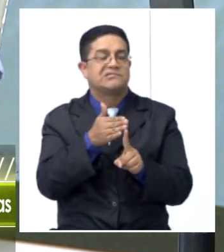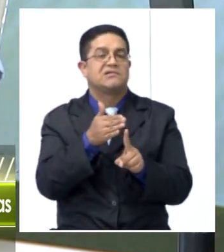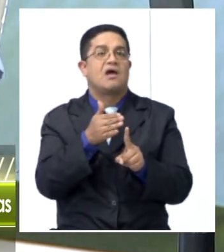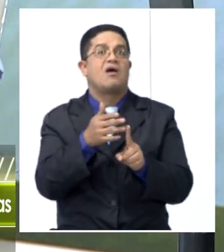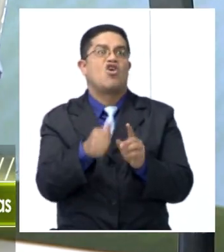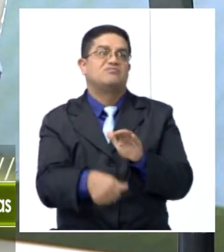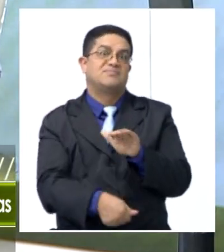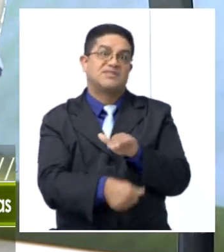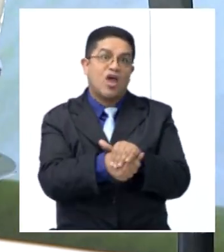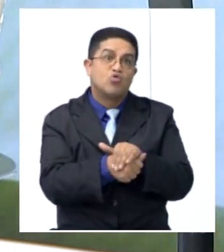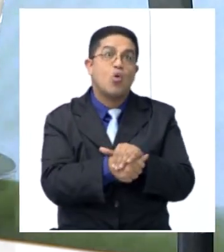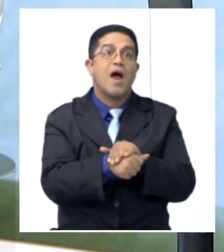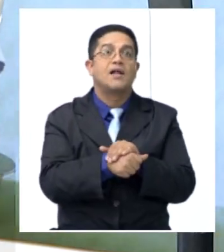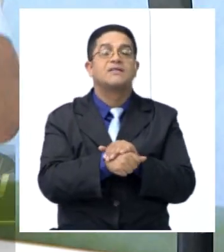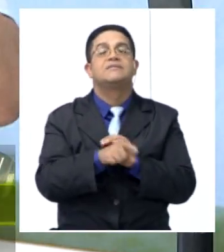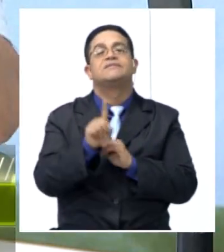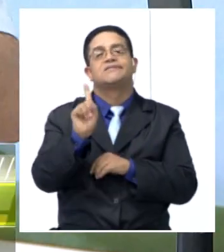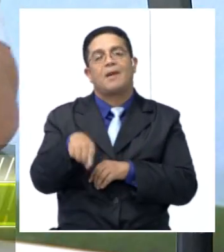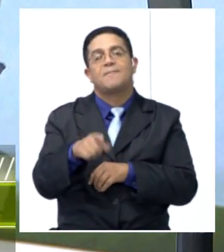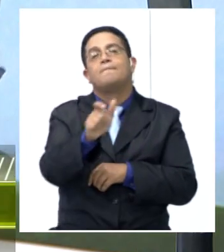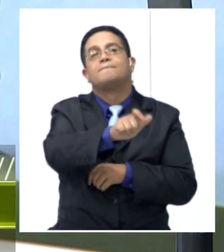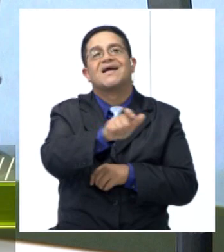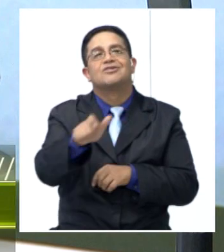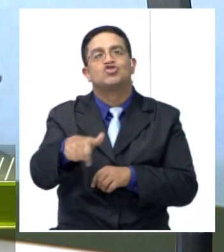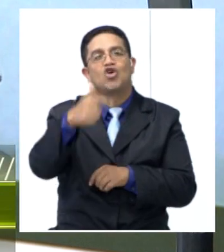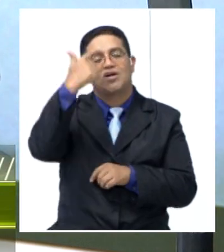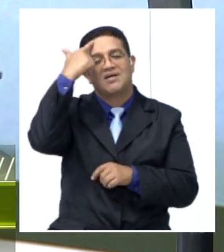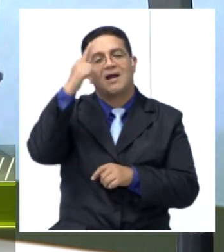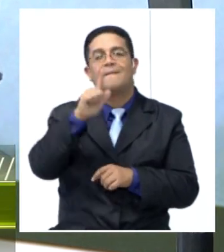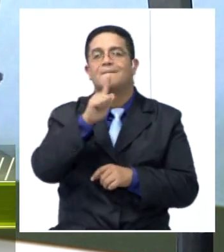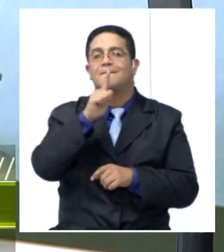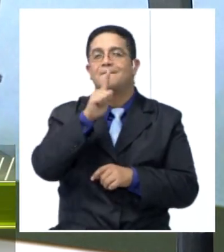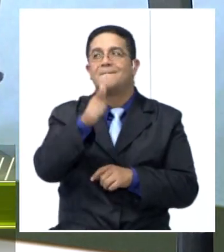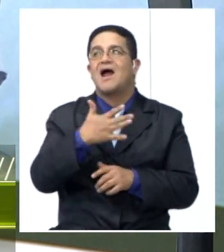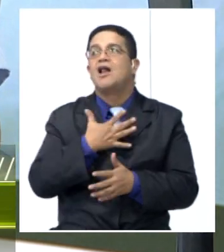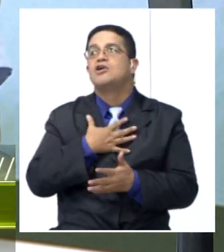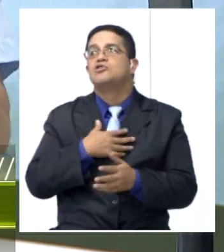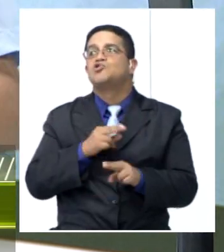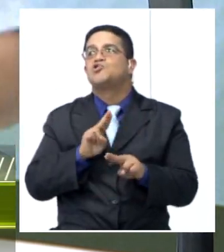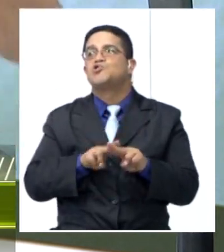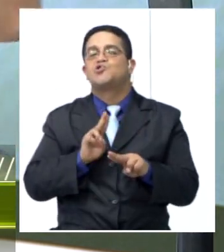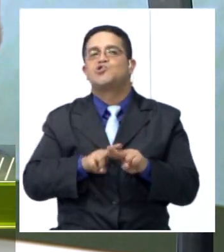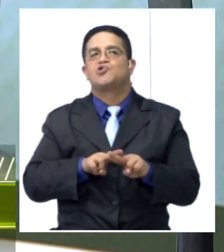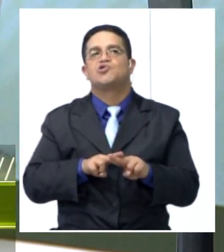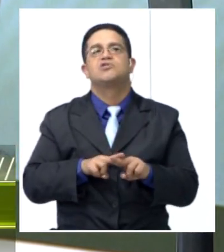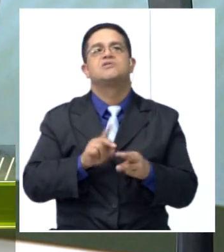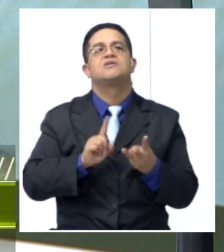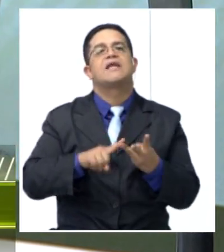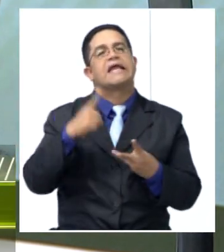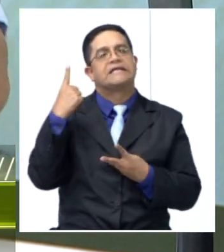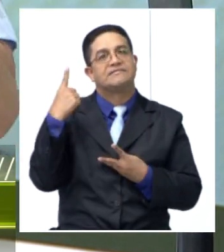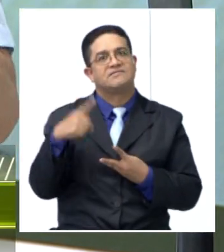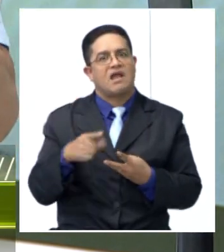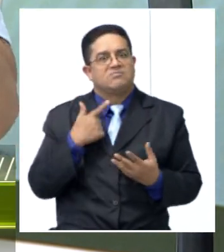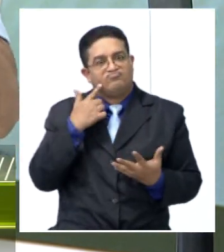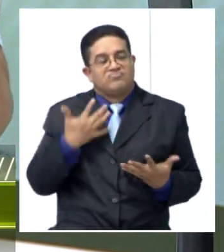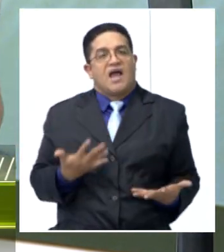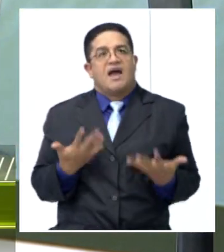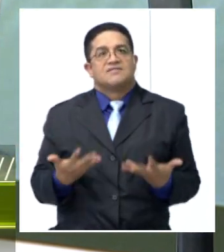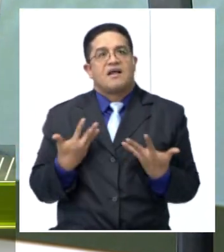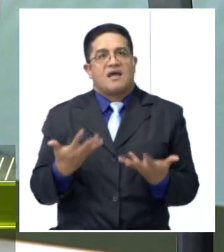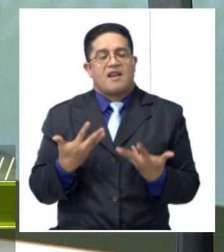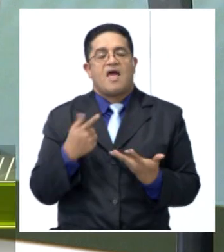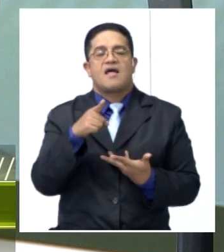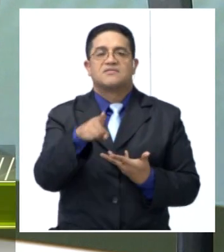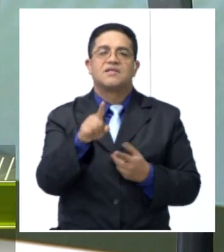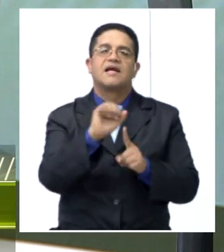por otro lado también sabemos que son personas que procesan muy mal los duelos. Son personas que procesan los duelos y que tienden a acelerarse cuando están en una